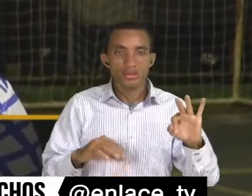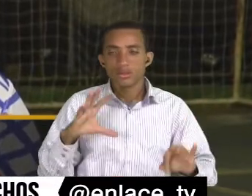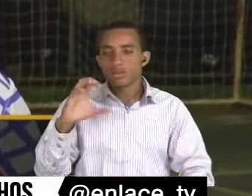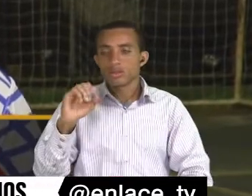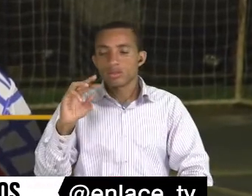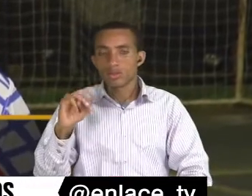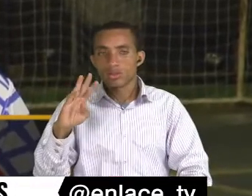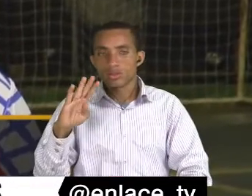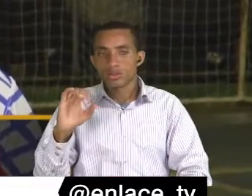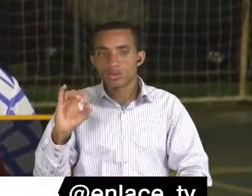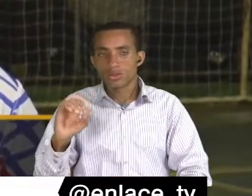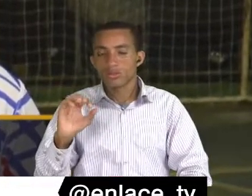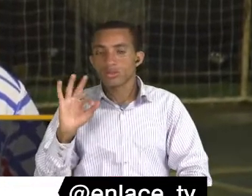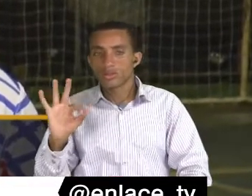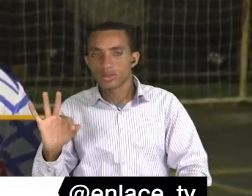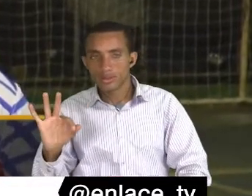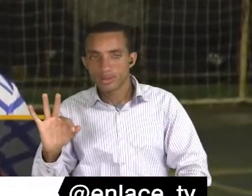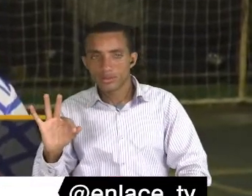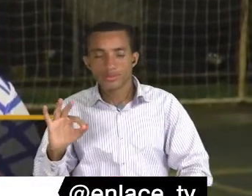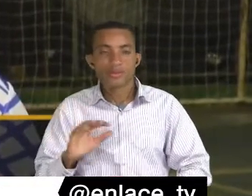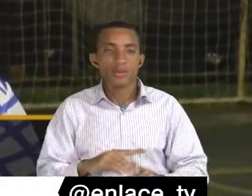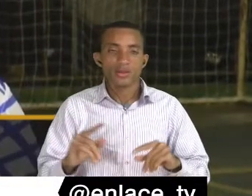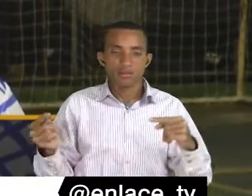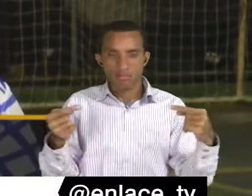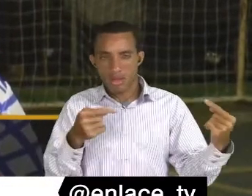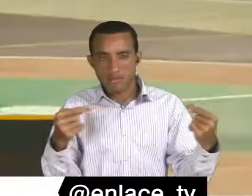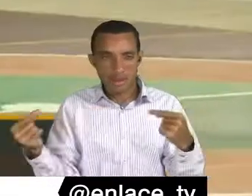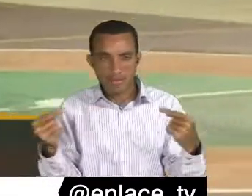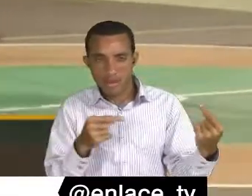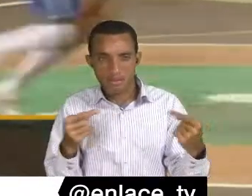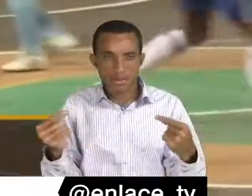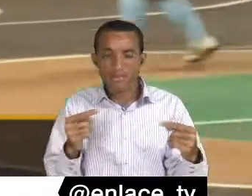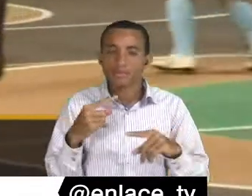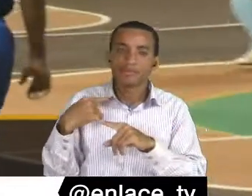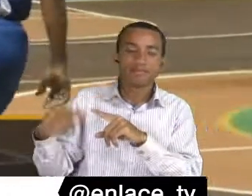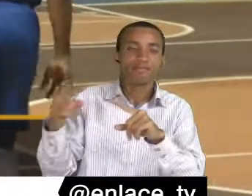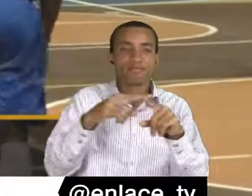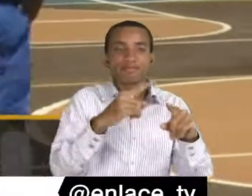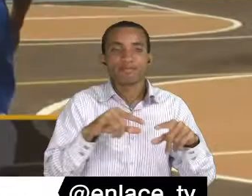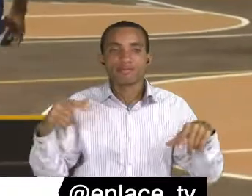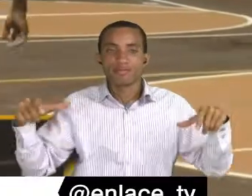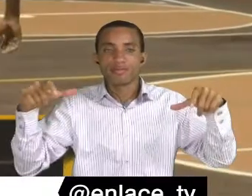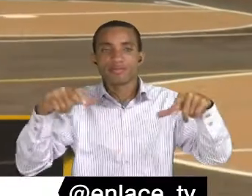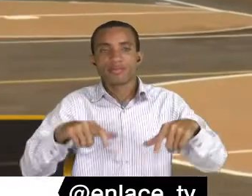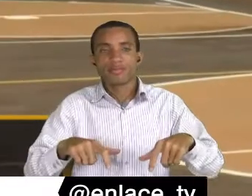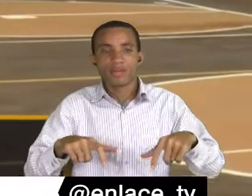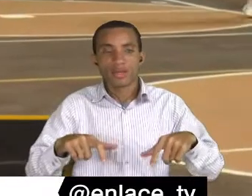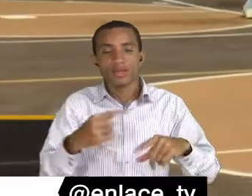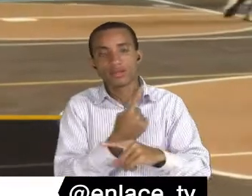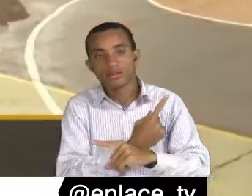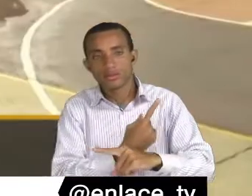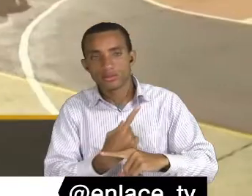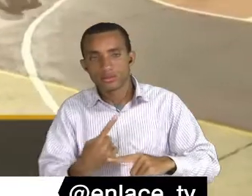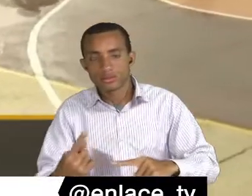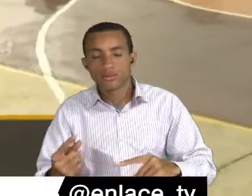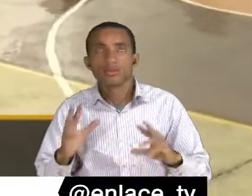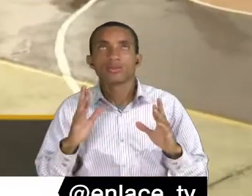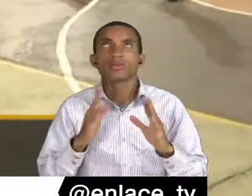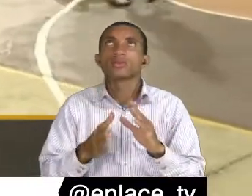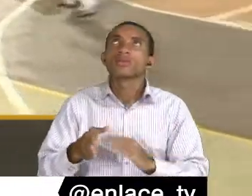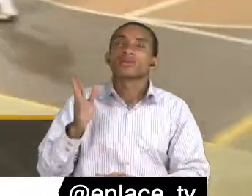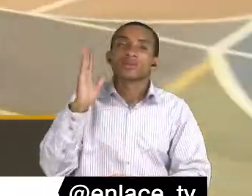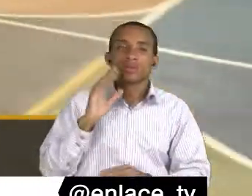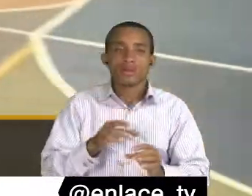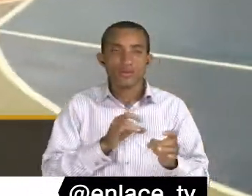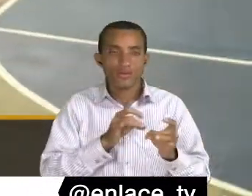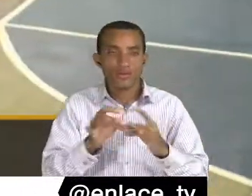manera. Hemos tenido muy buenos partidos en las diferentes polideportivas de la ciudad. Ya esta semana, con el favor de Dios, estamos terminando la quinta